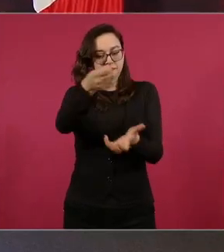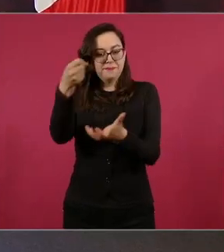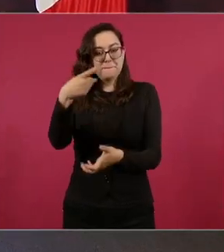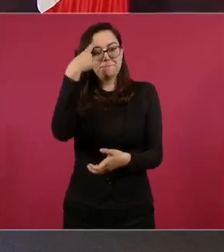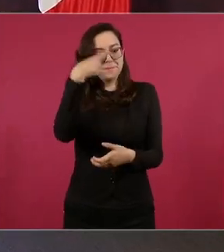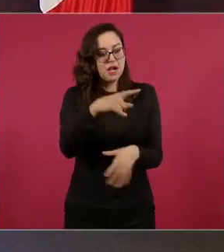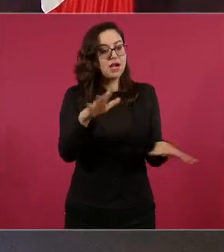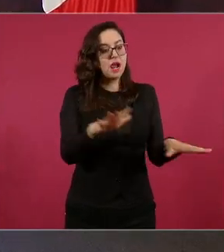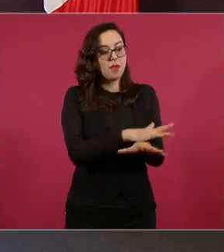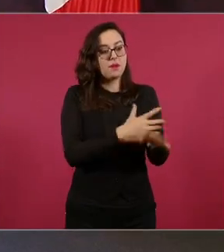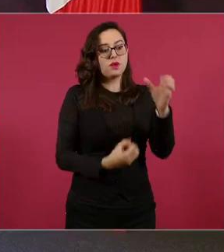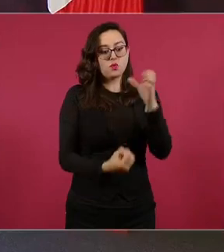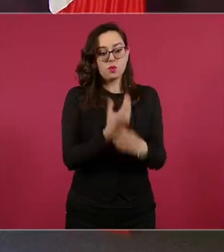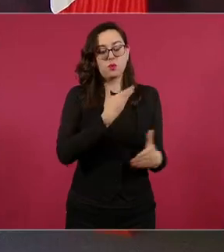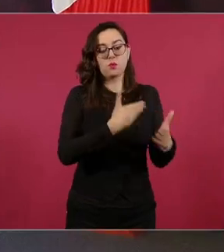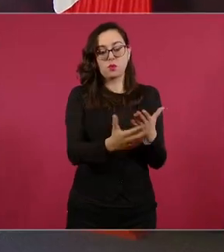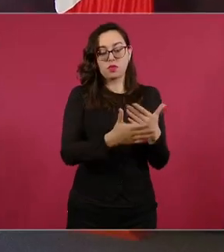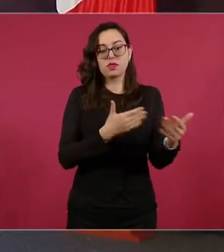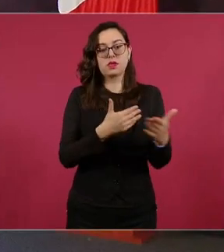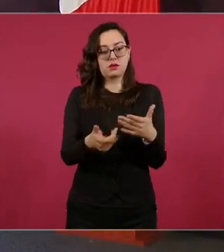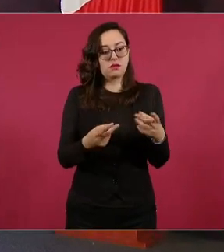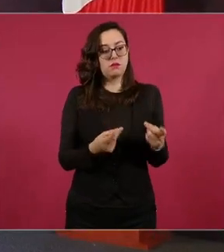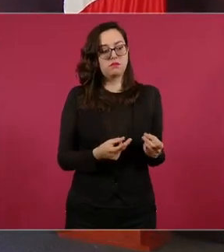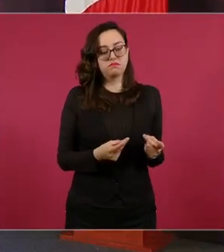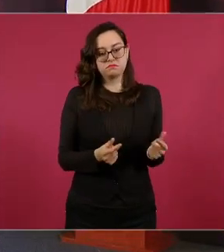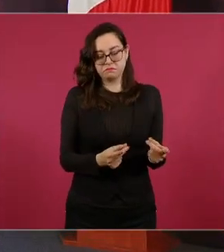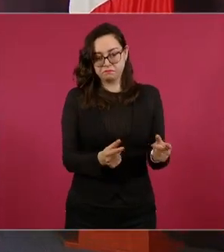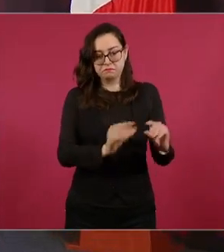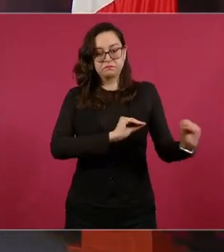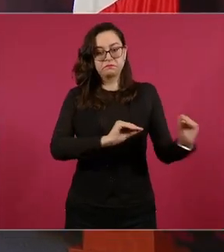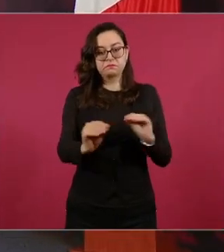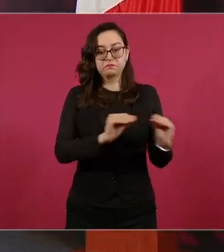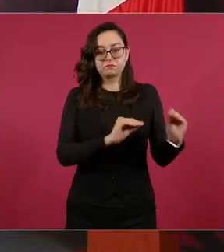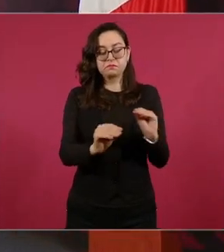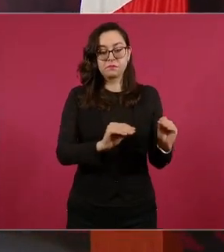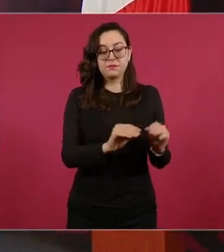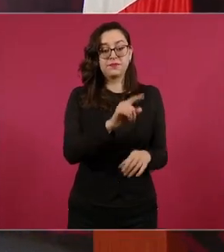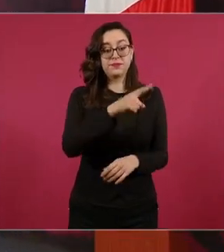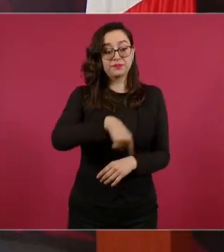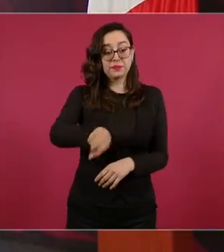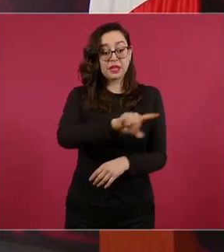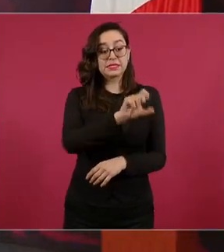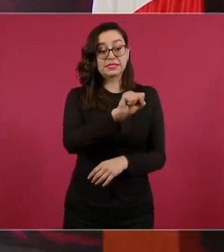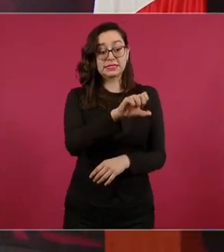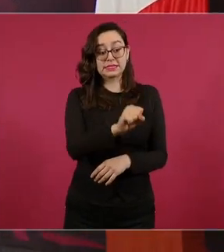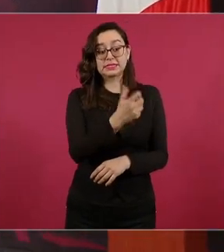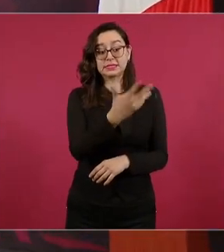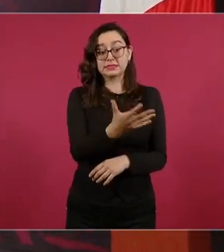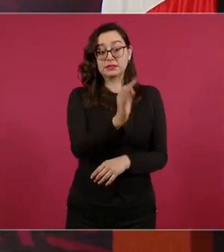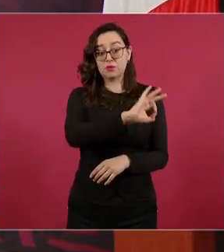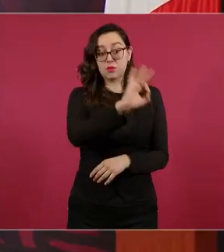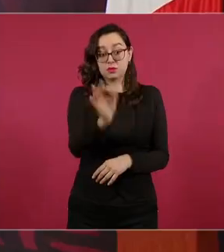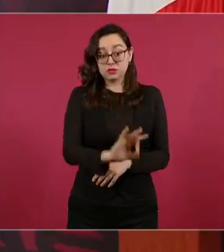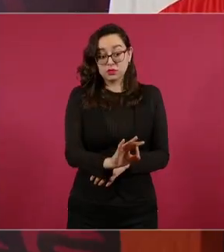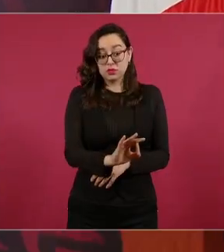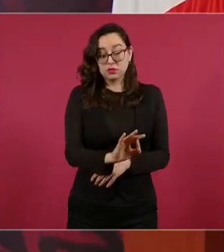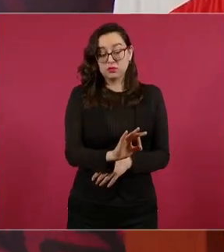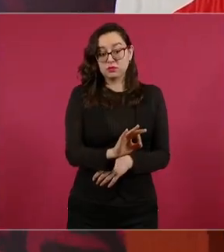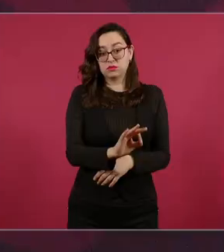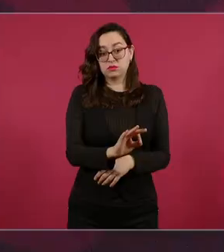plantas y modernizarlas y que del 65 por ciento de producción que tienen actualmente